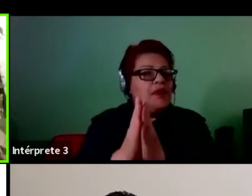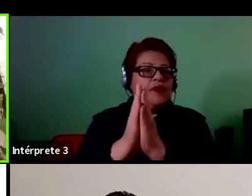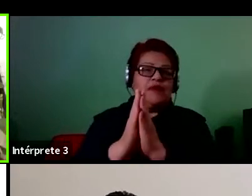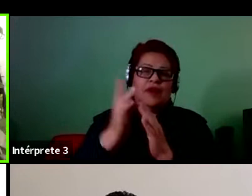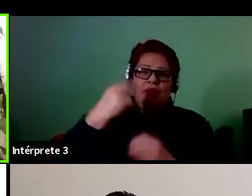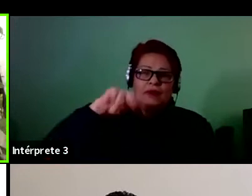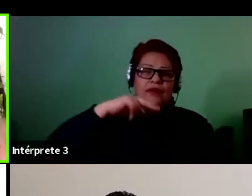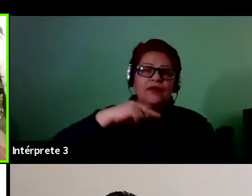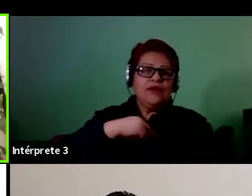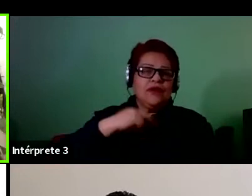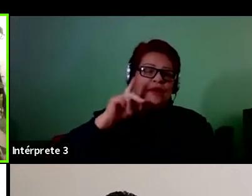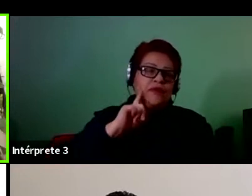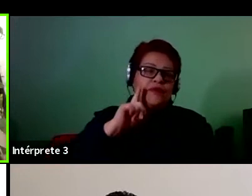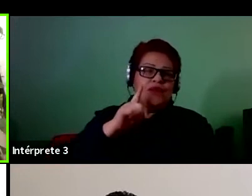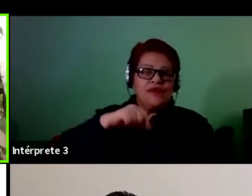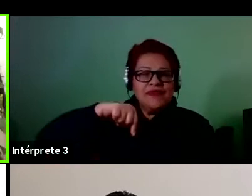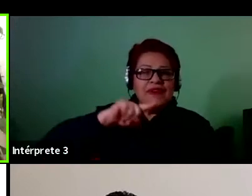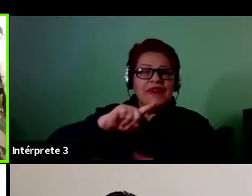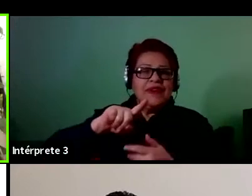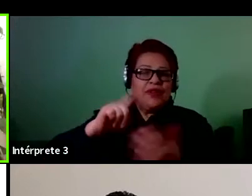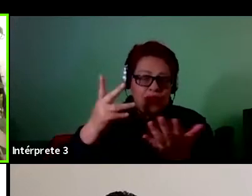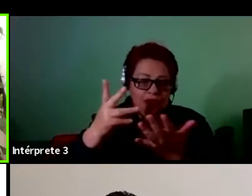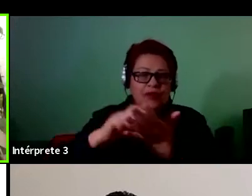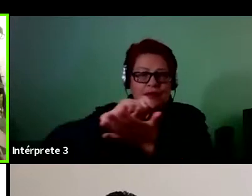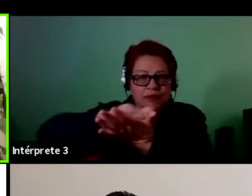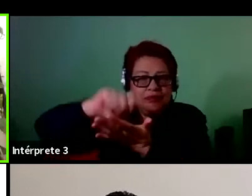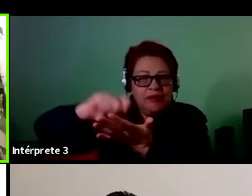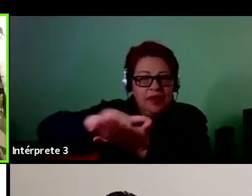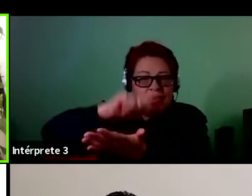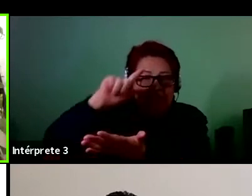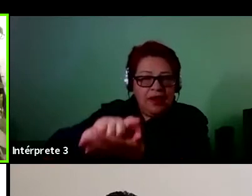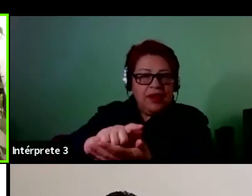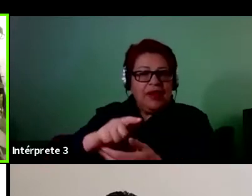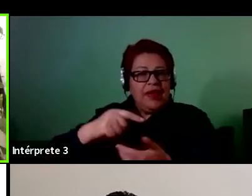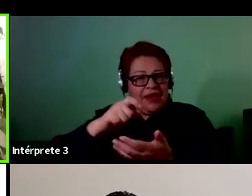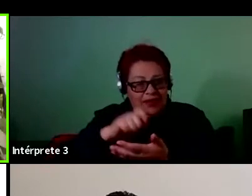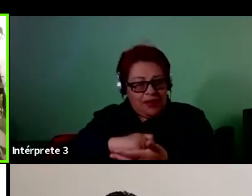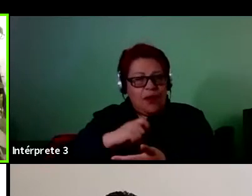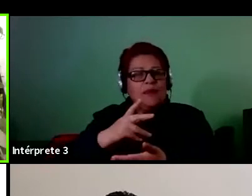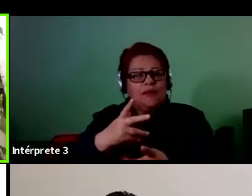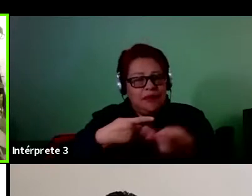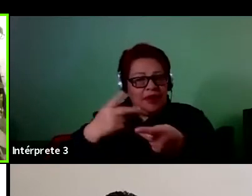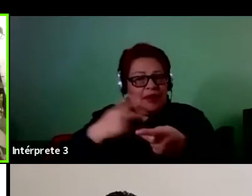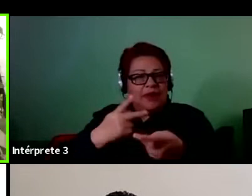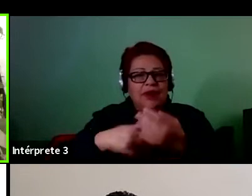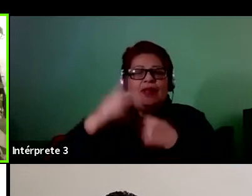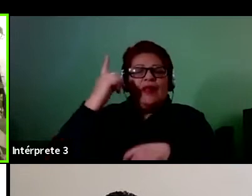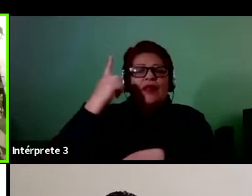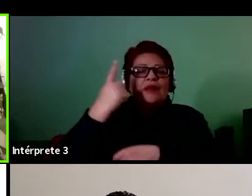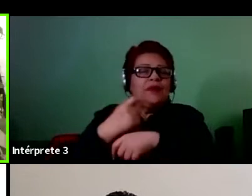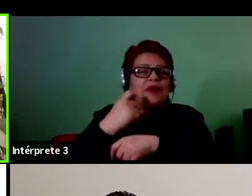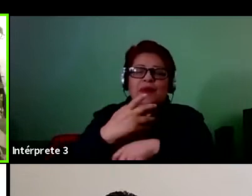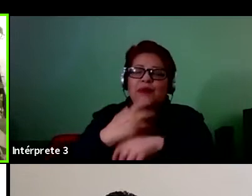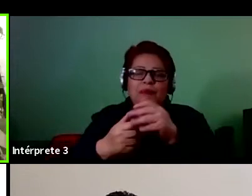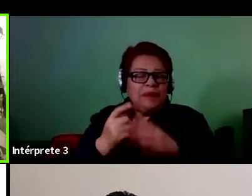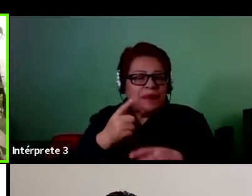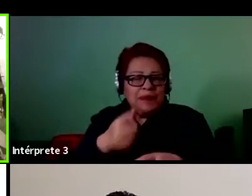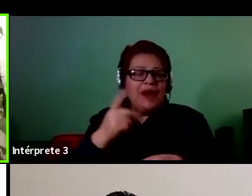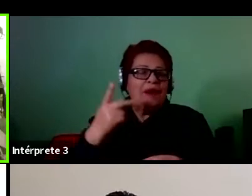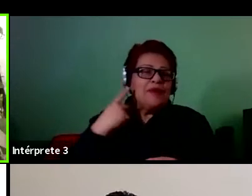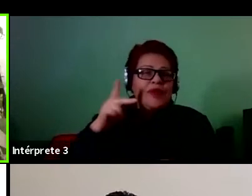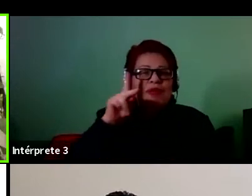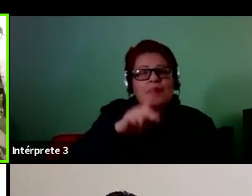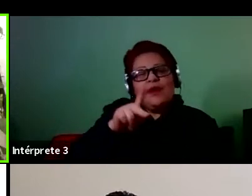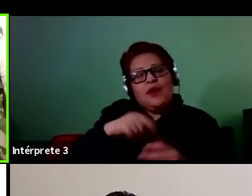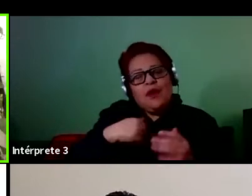¿no? Como hacedoras de leyes, y poniendo el primer granito para el diseño de la política pública. Y